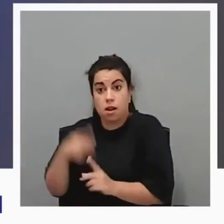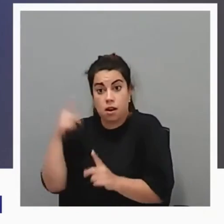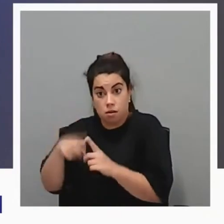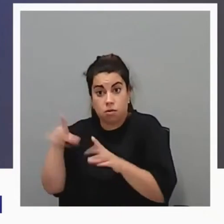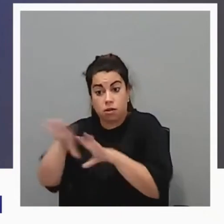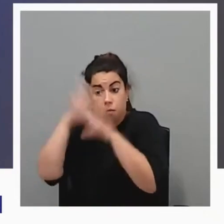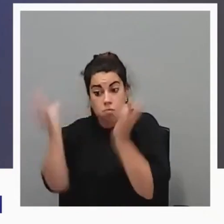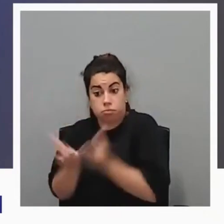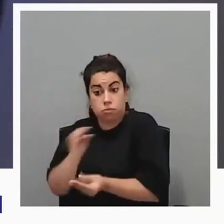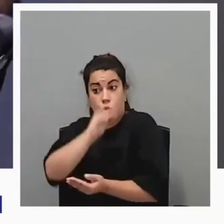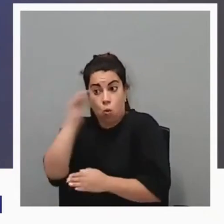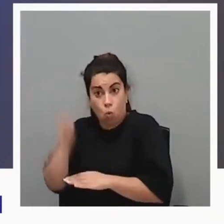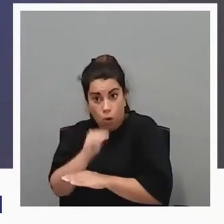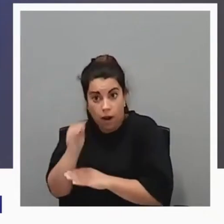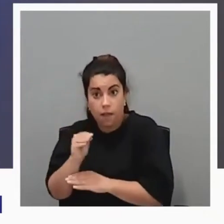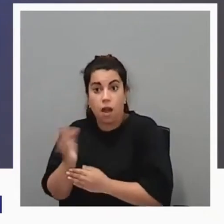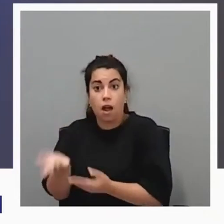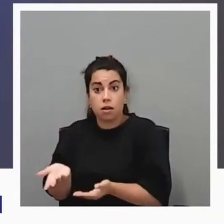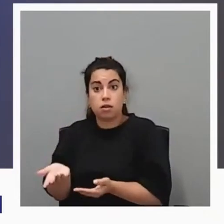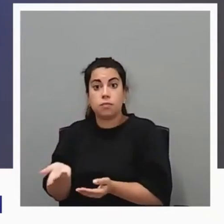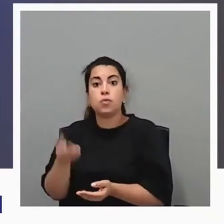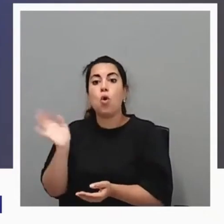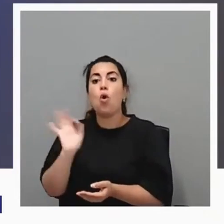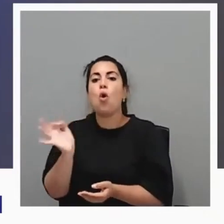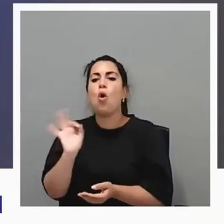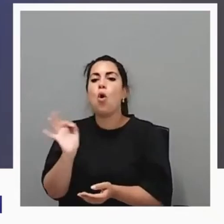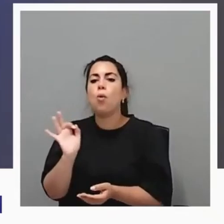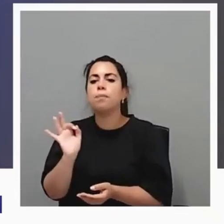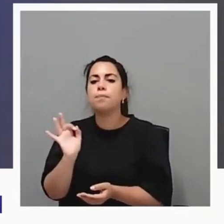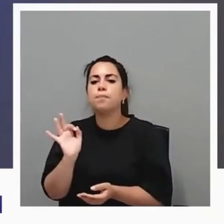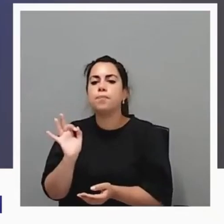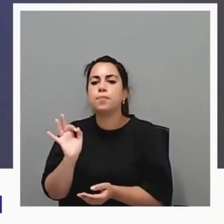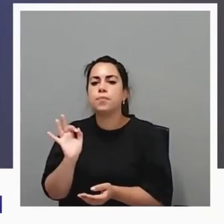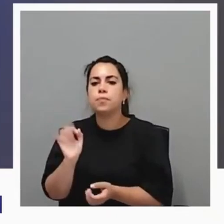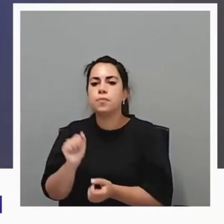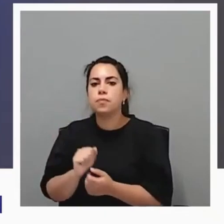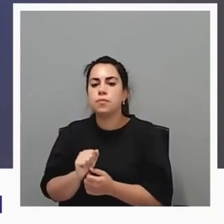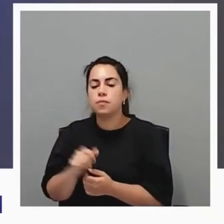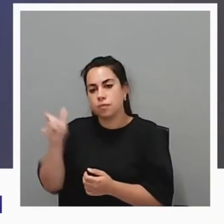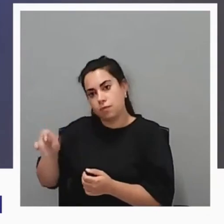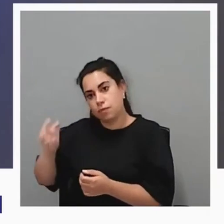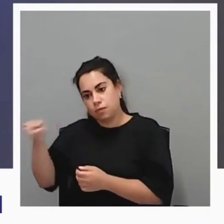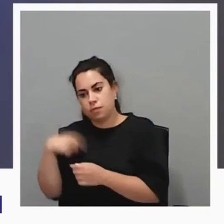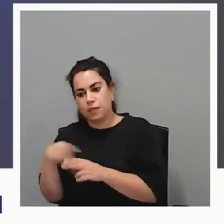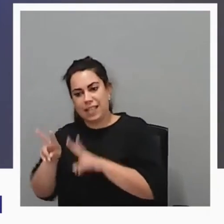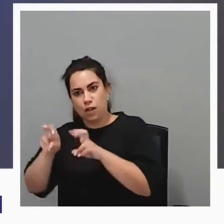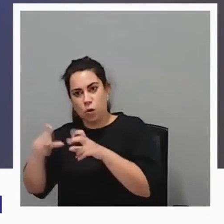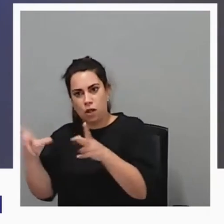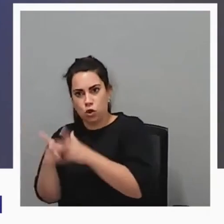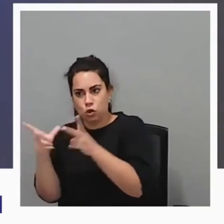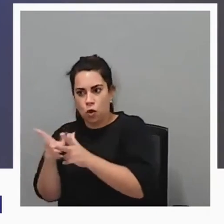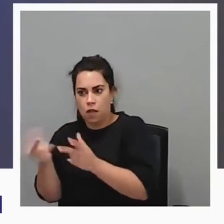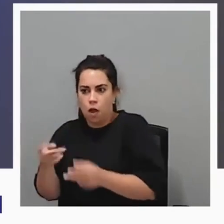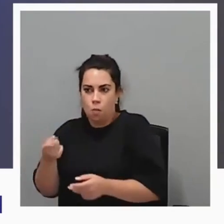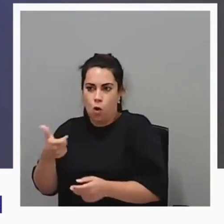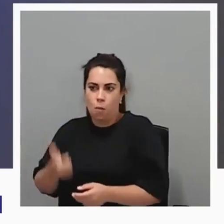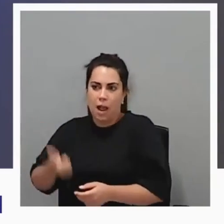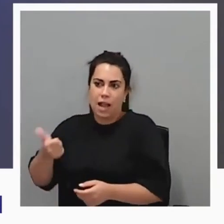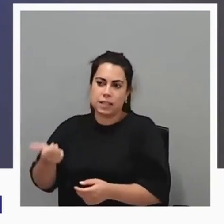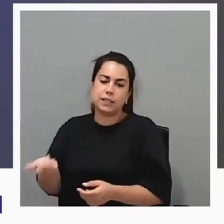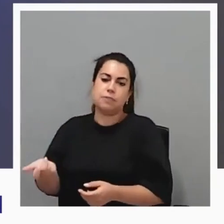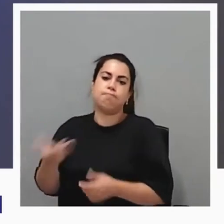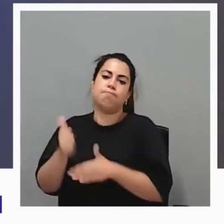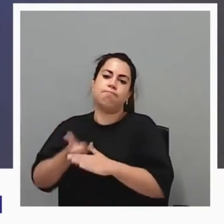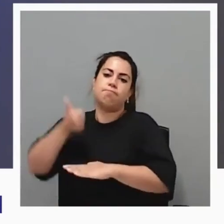producción de combustible. O también otro innovador social más senior, que crea una